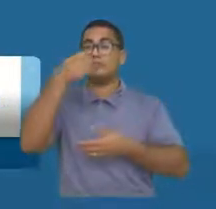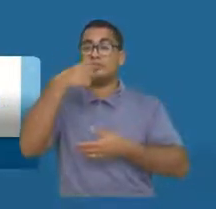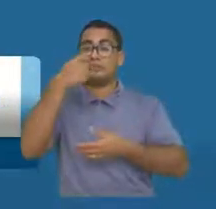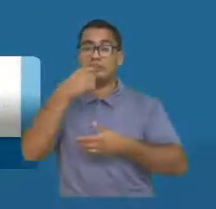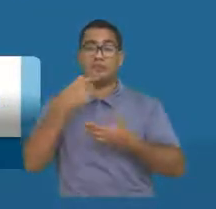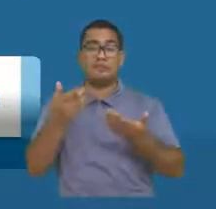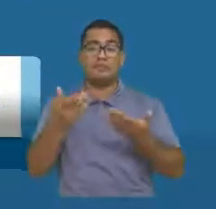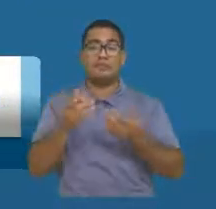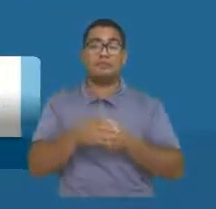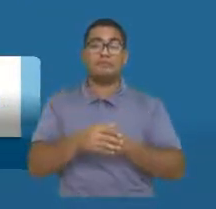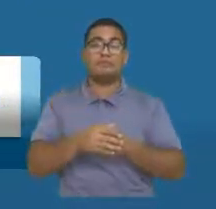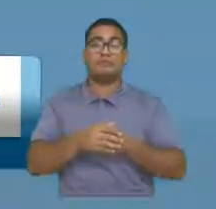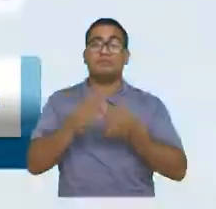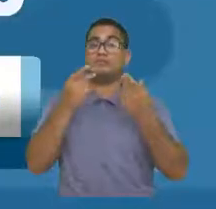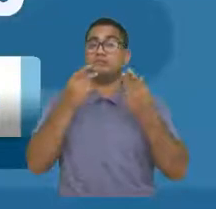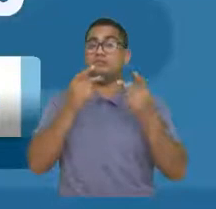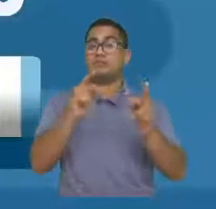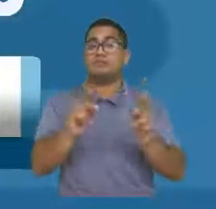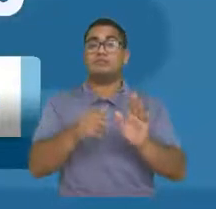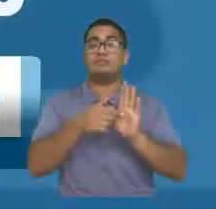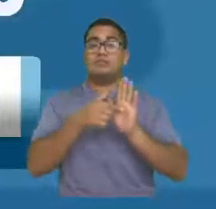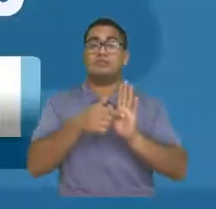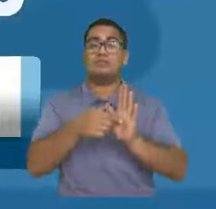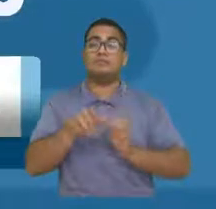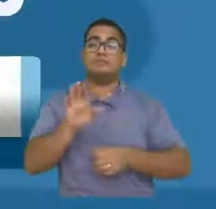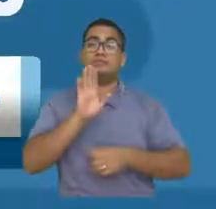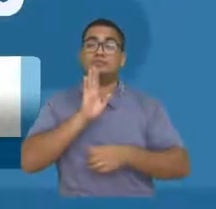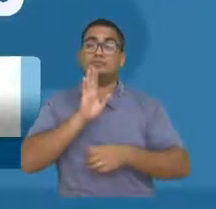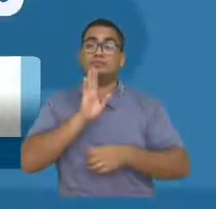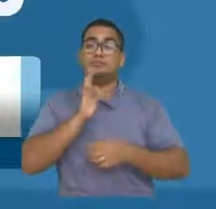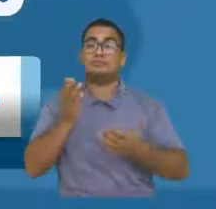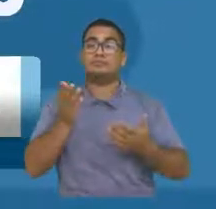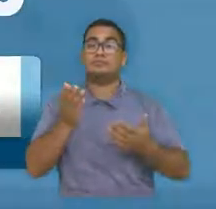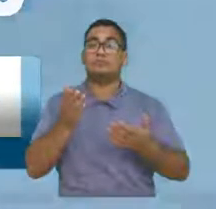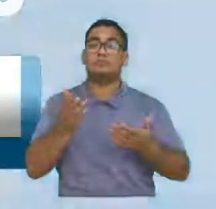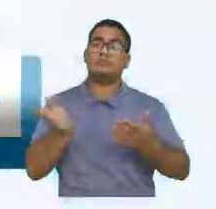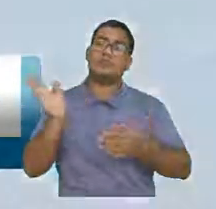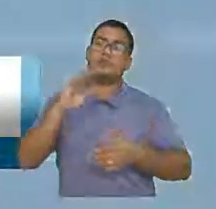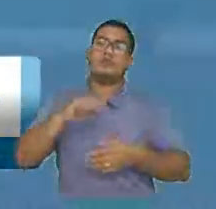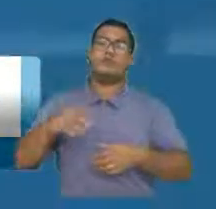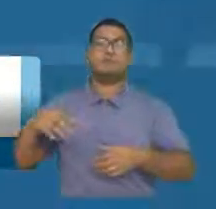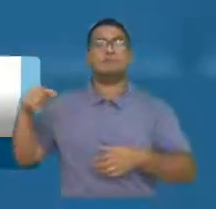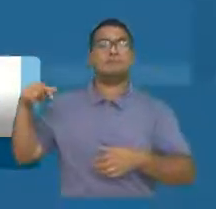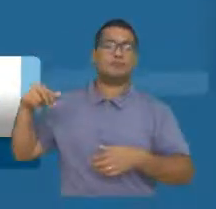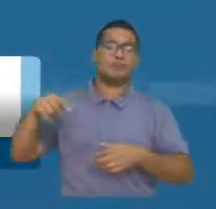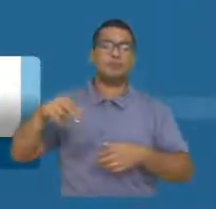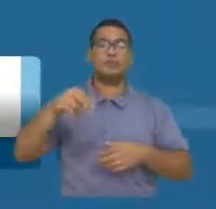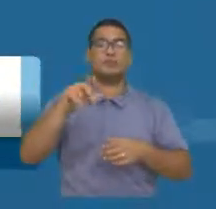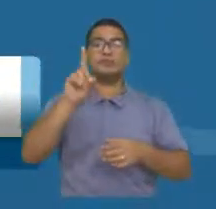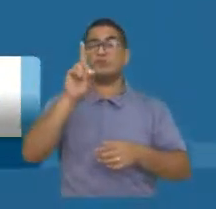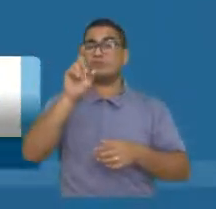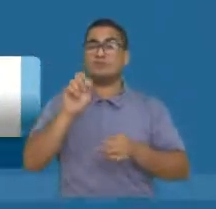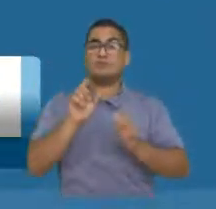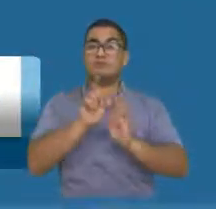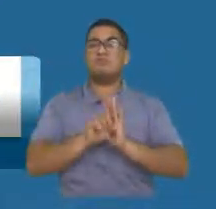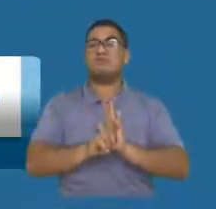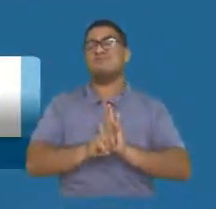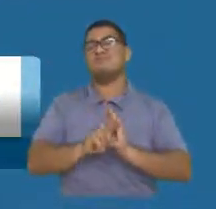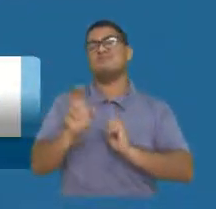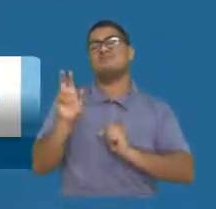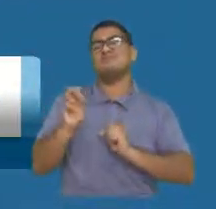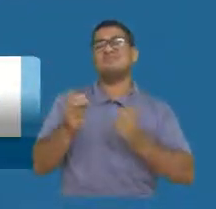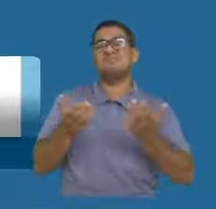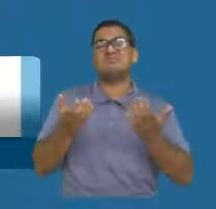medicinas. Pero cuando hablamos de ir a hacer una caminata todos los días, 10 minutitos, nadie quiere